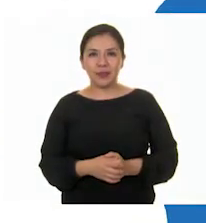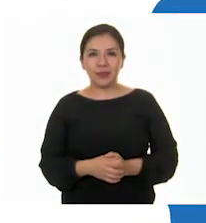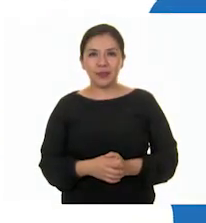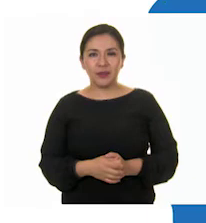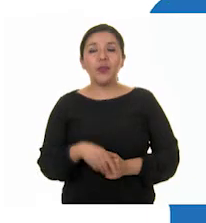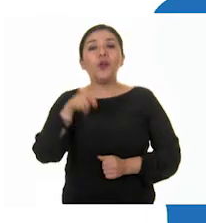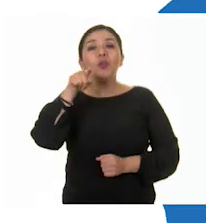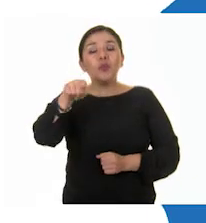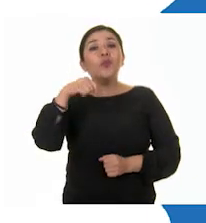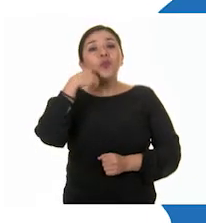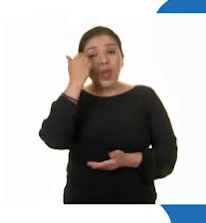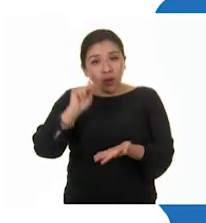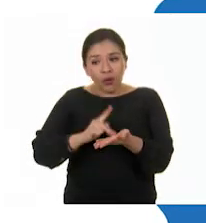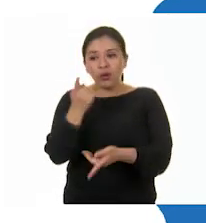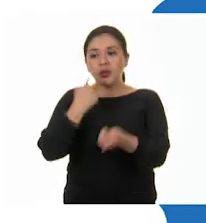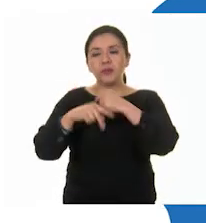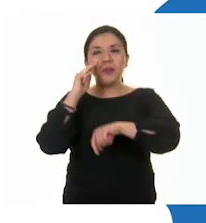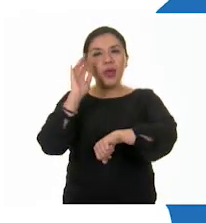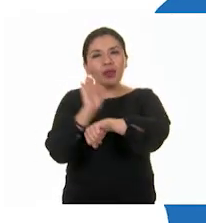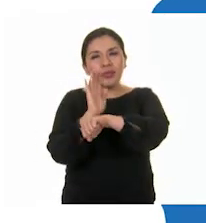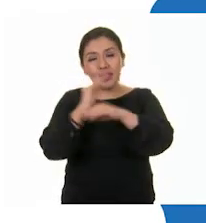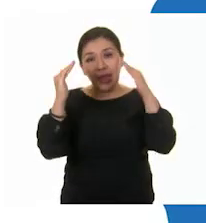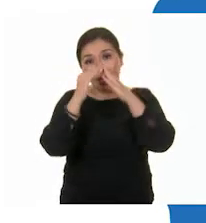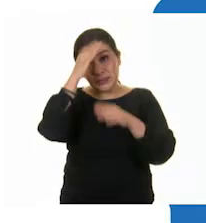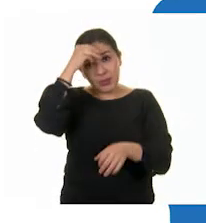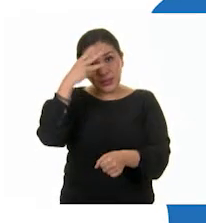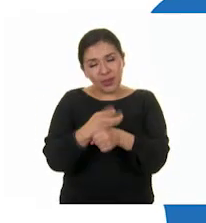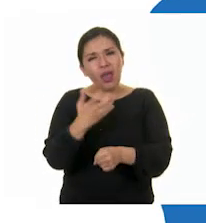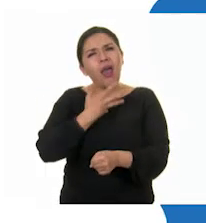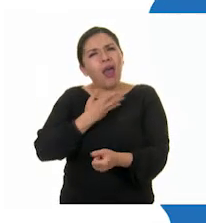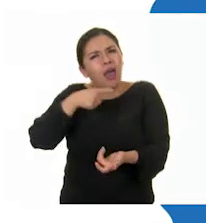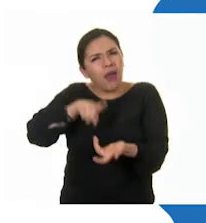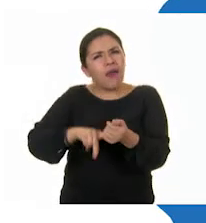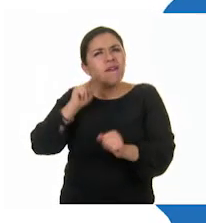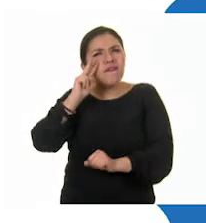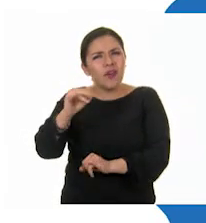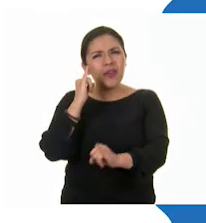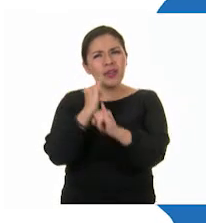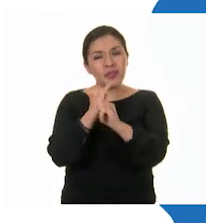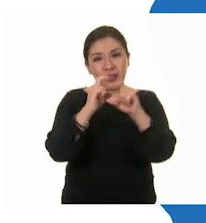Si quieres volver a ver los programas de Aprende en Casa 3, los puedes encontrar en la